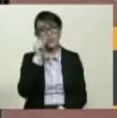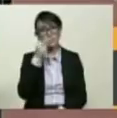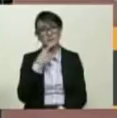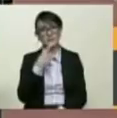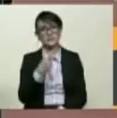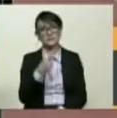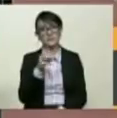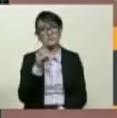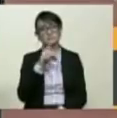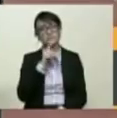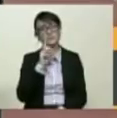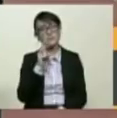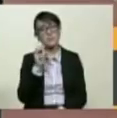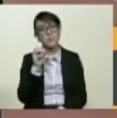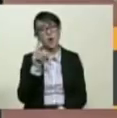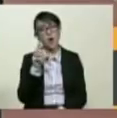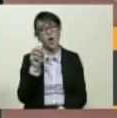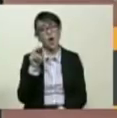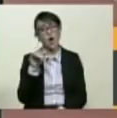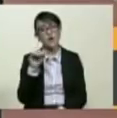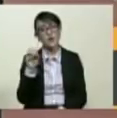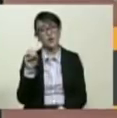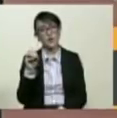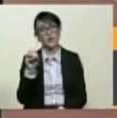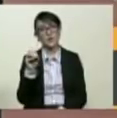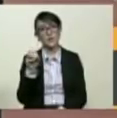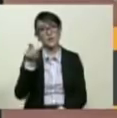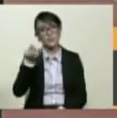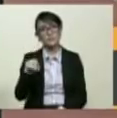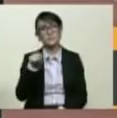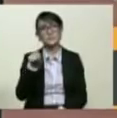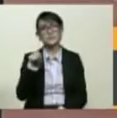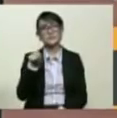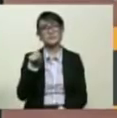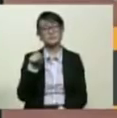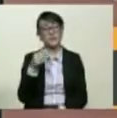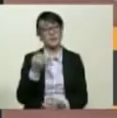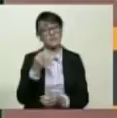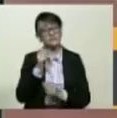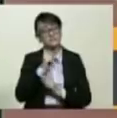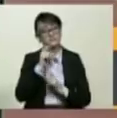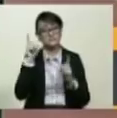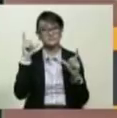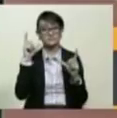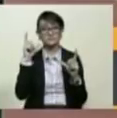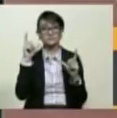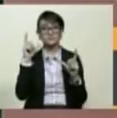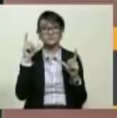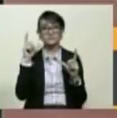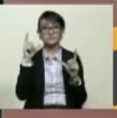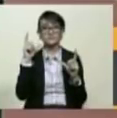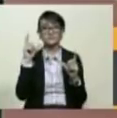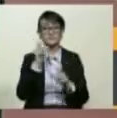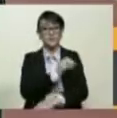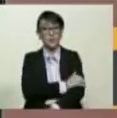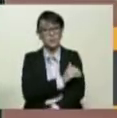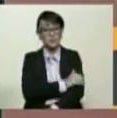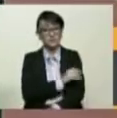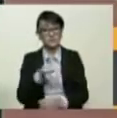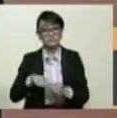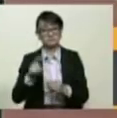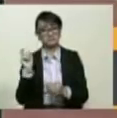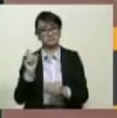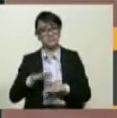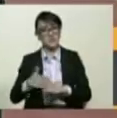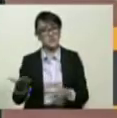llamaba Polonio, el señor que era el jefe de misión, que se asombraban de que la oposición se hubiera retirado,